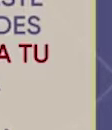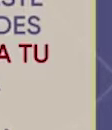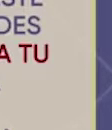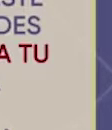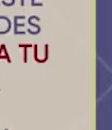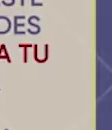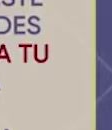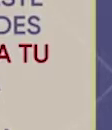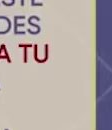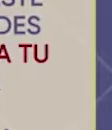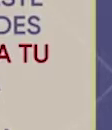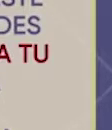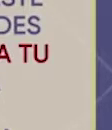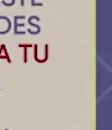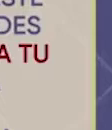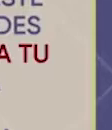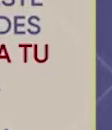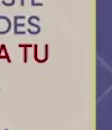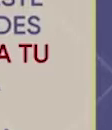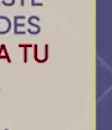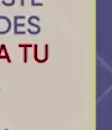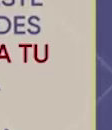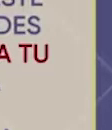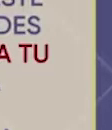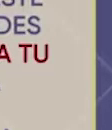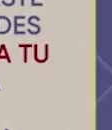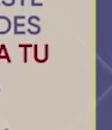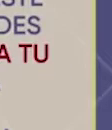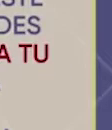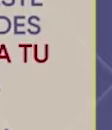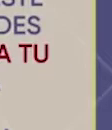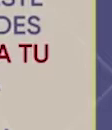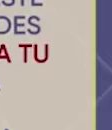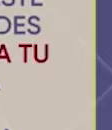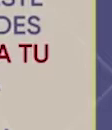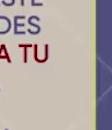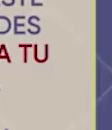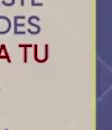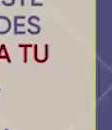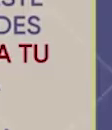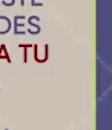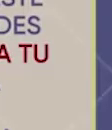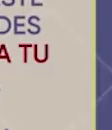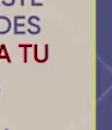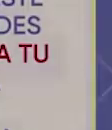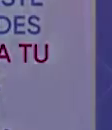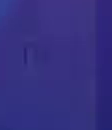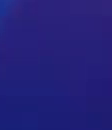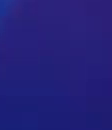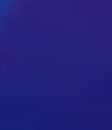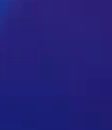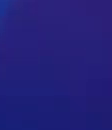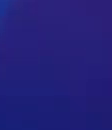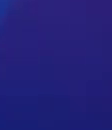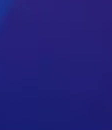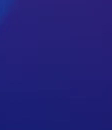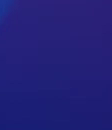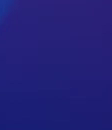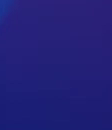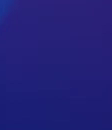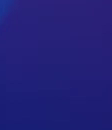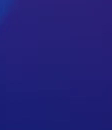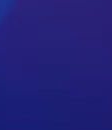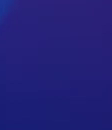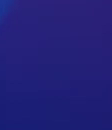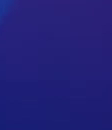es agredido, puedan realizar estas denuncias con estas pruebas también sobre este acoso que está sufriendo en redes